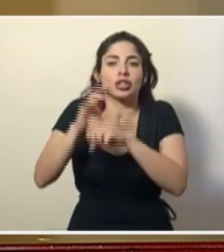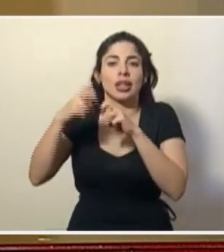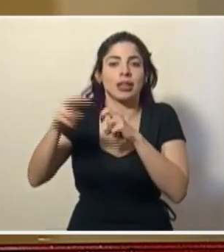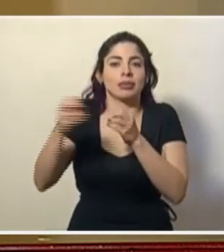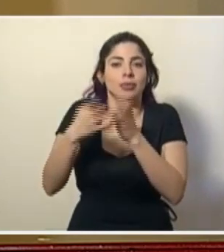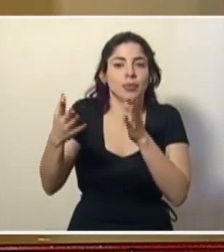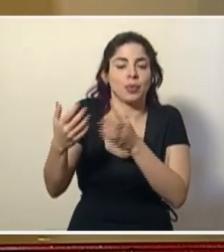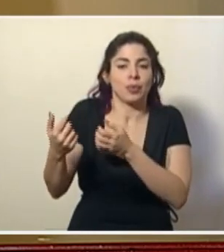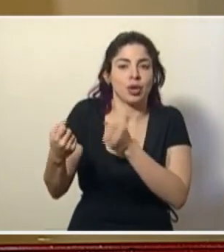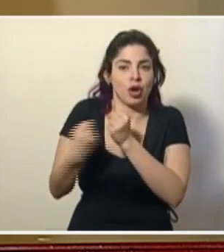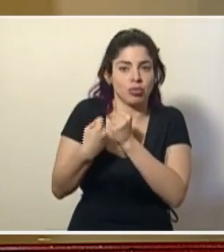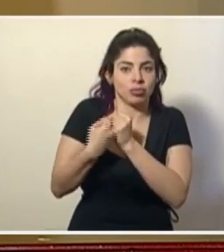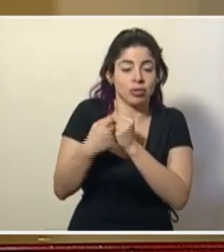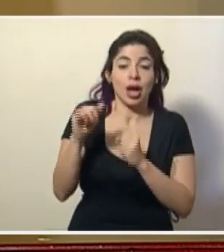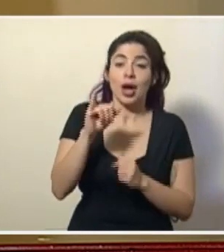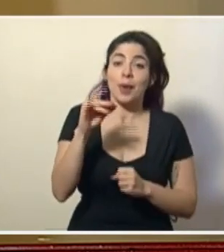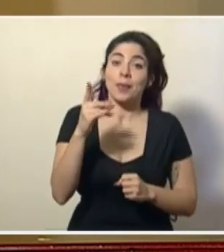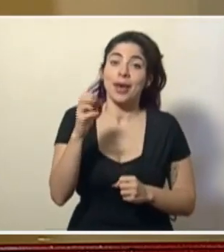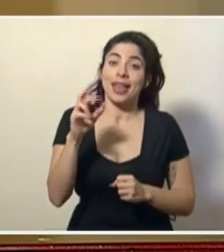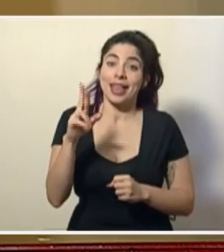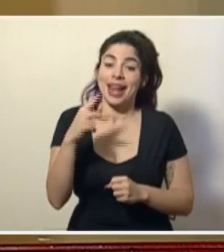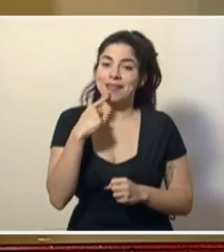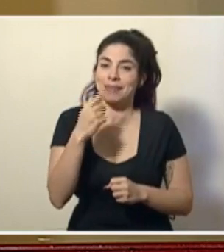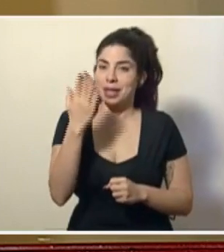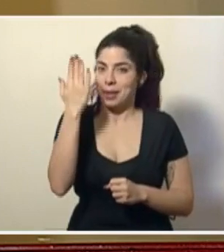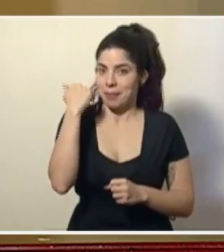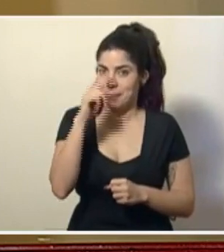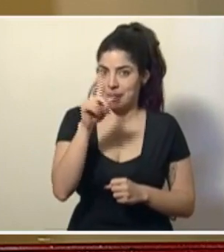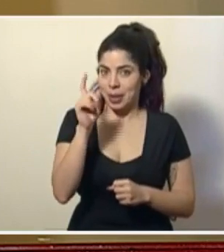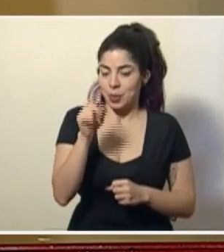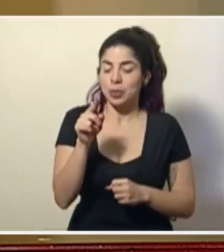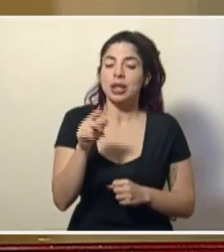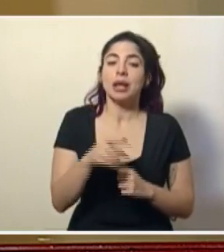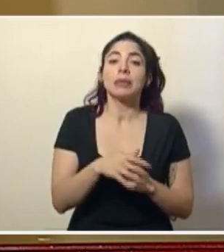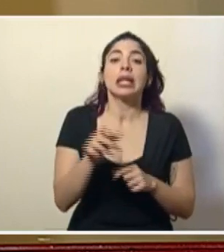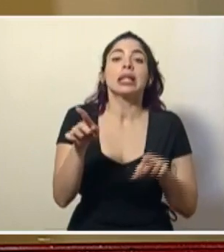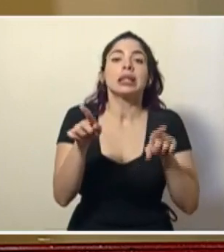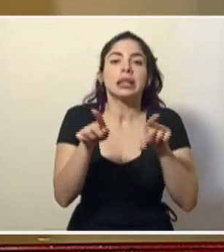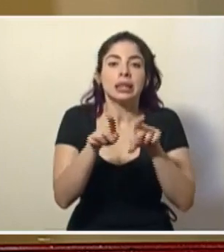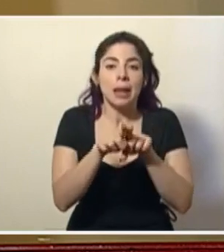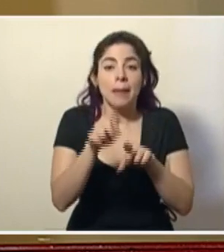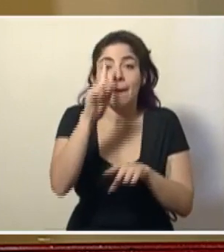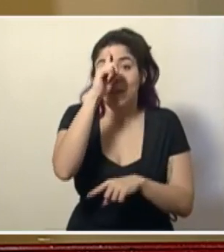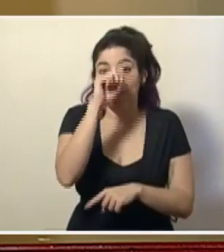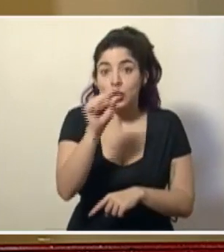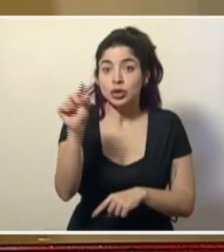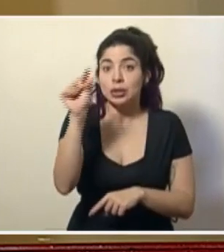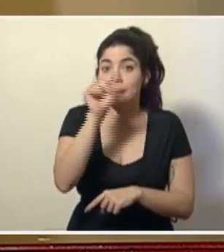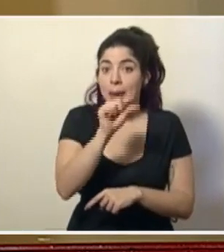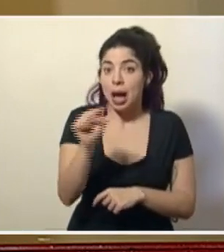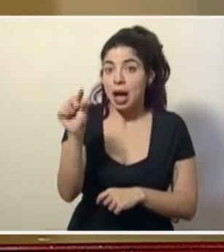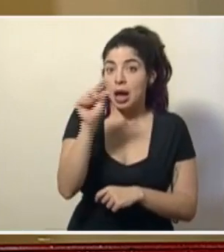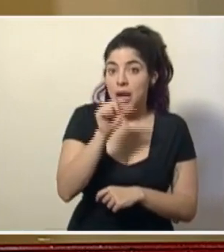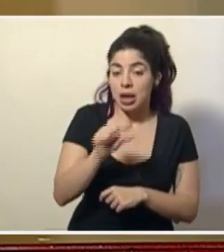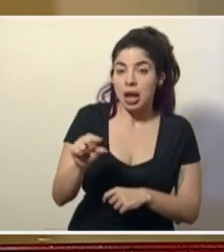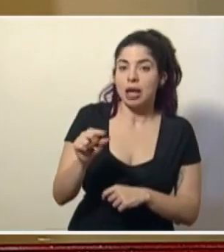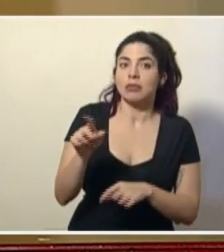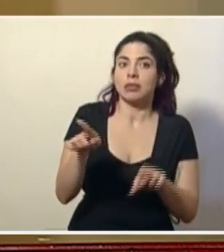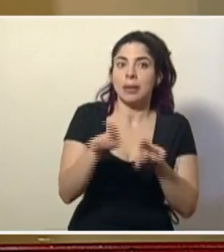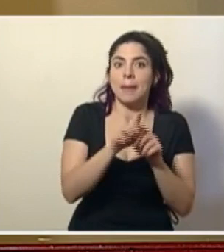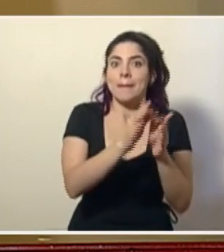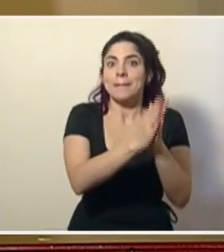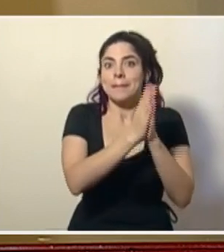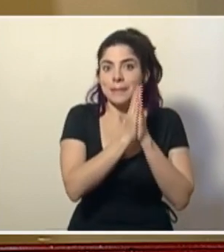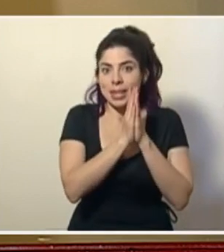pero además, como le comentaba a don Edgar en la pregunta anterior, también se corren semanalmente y se está